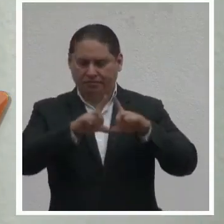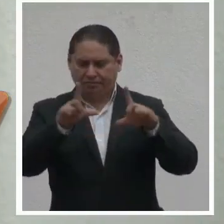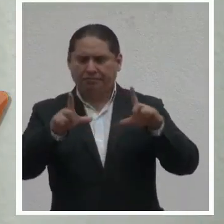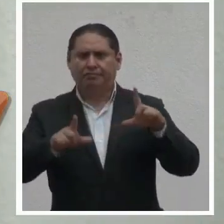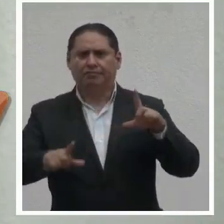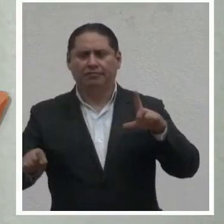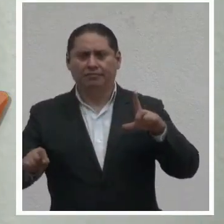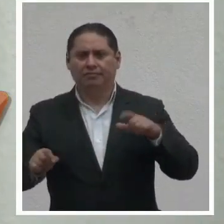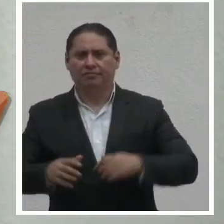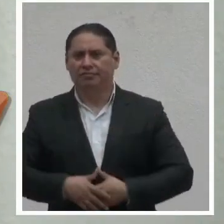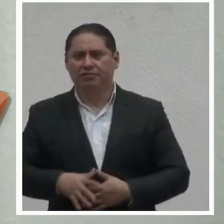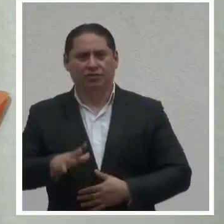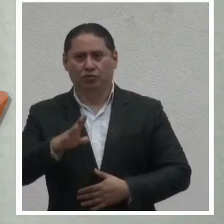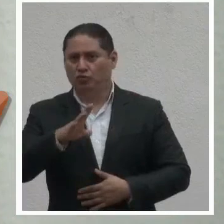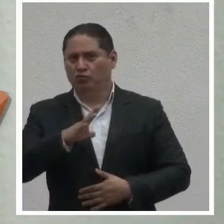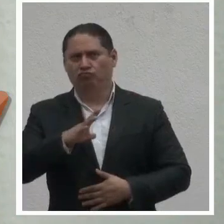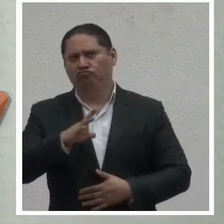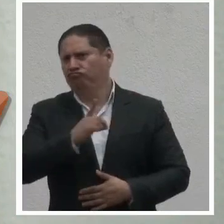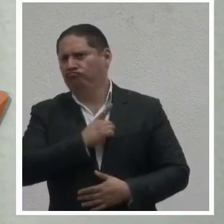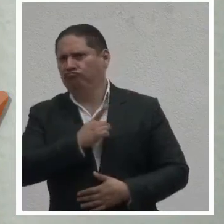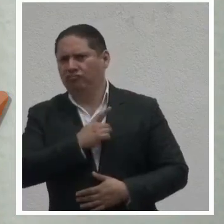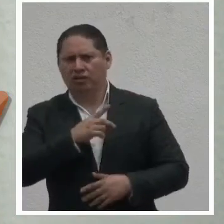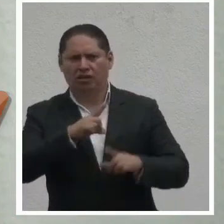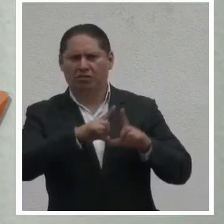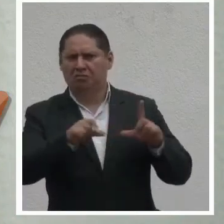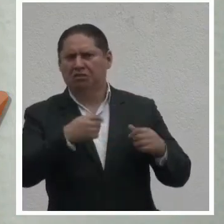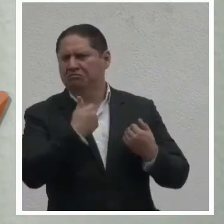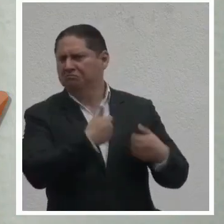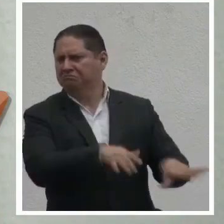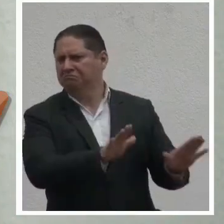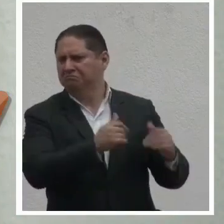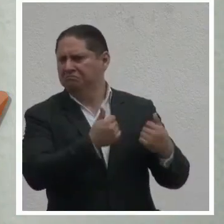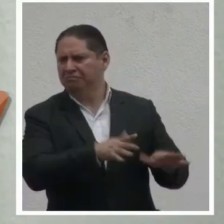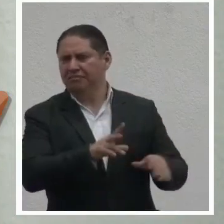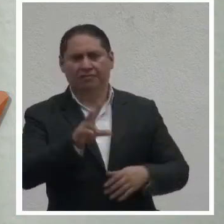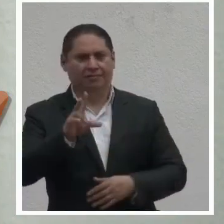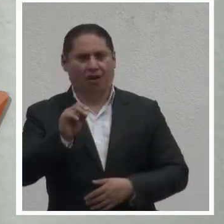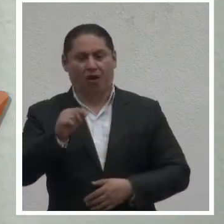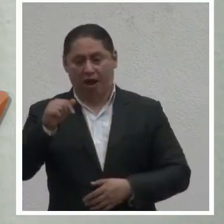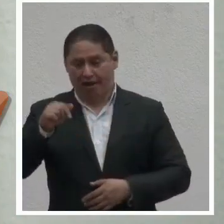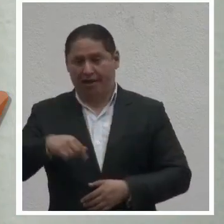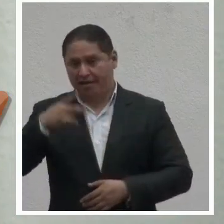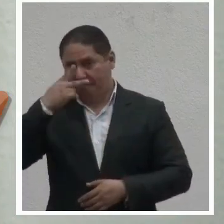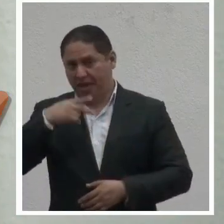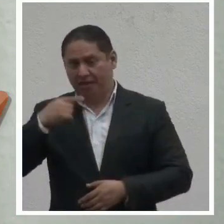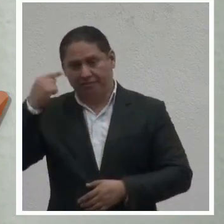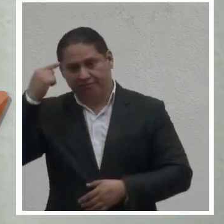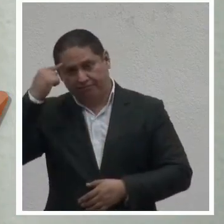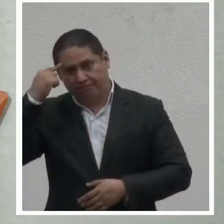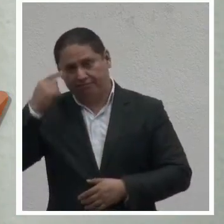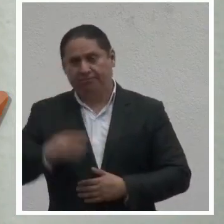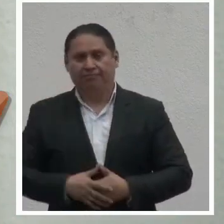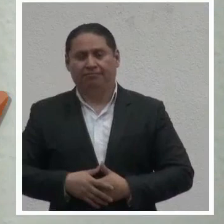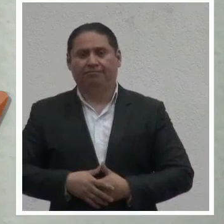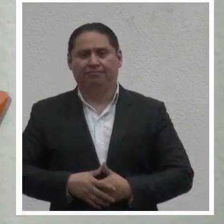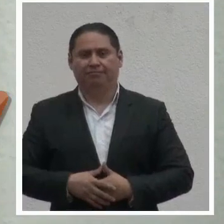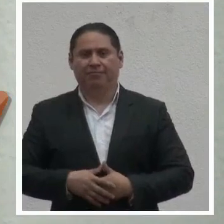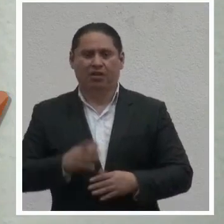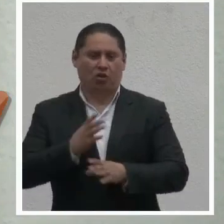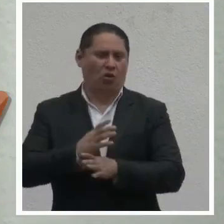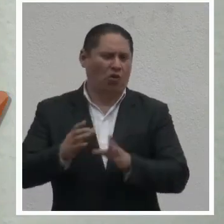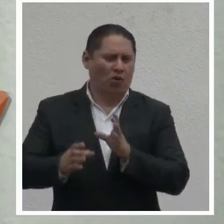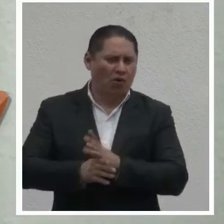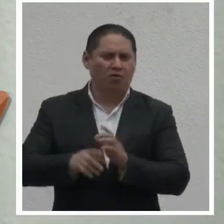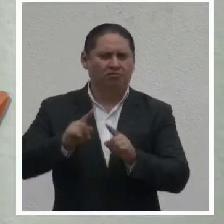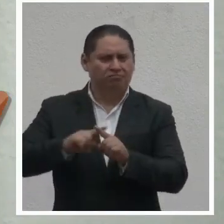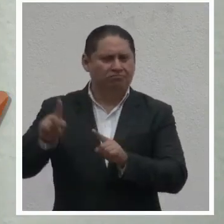México no es cualquier país y los mexicanos debemos tenerlo en cuenta. Las desvencijadas voces